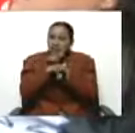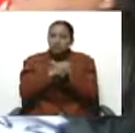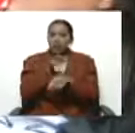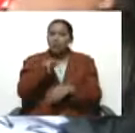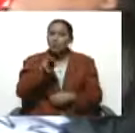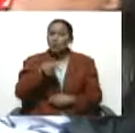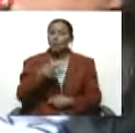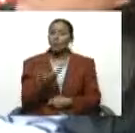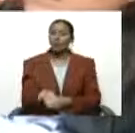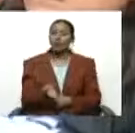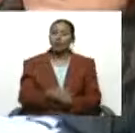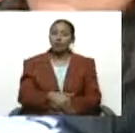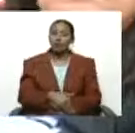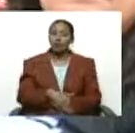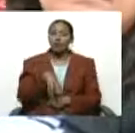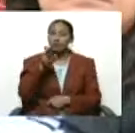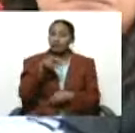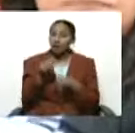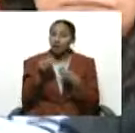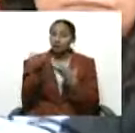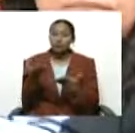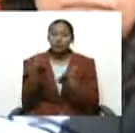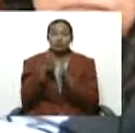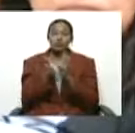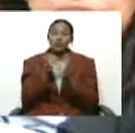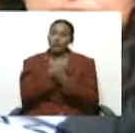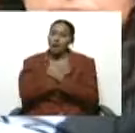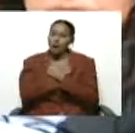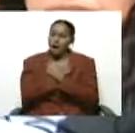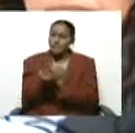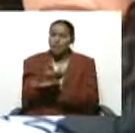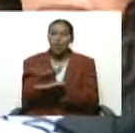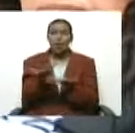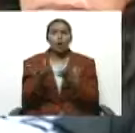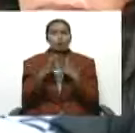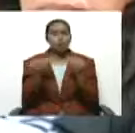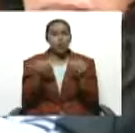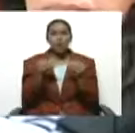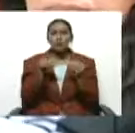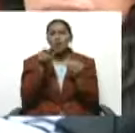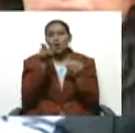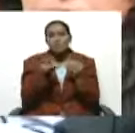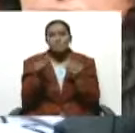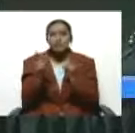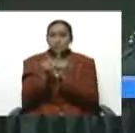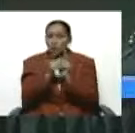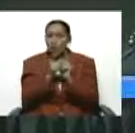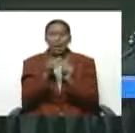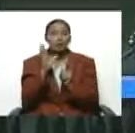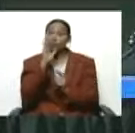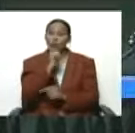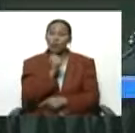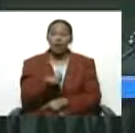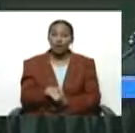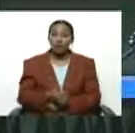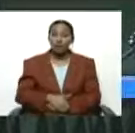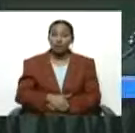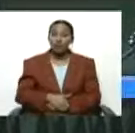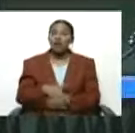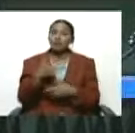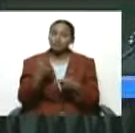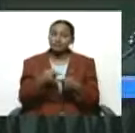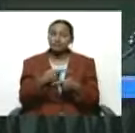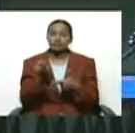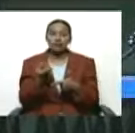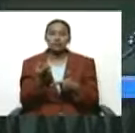nunca dio ese cariño, ese gesto amoroso necesario entre compañeros, no existe, ¿ves? Entonces, si usted tiene,